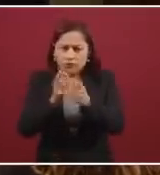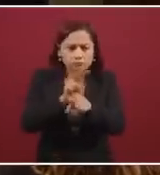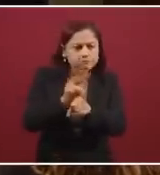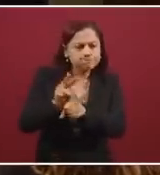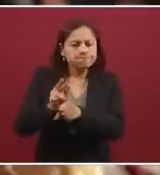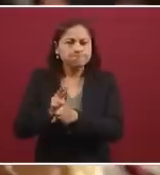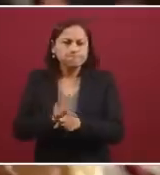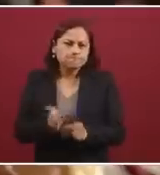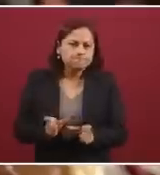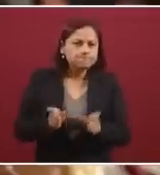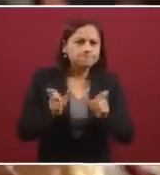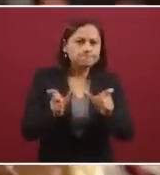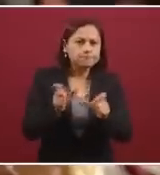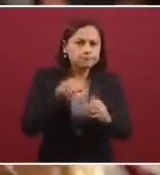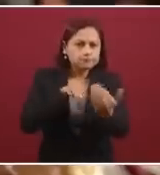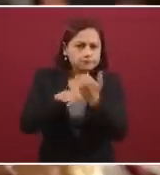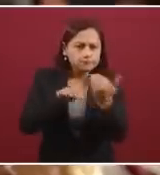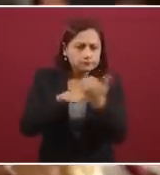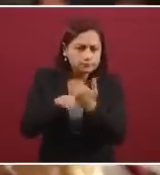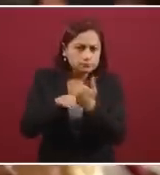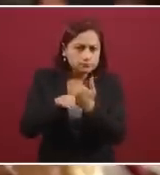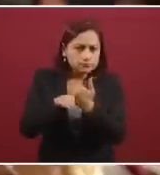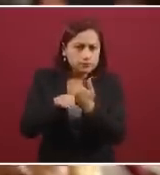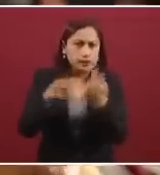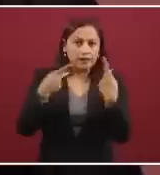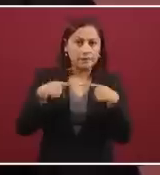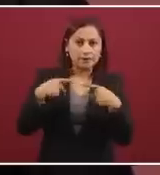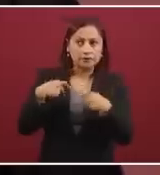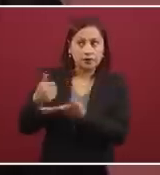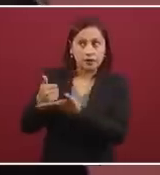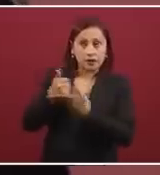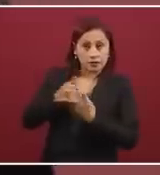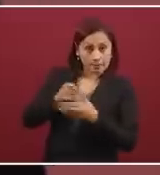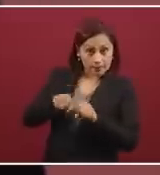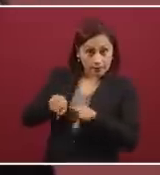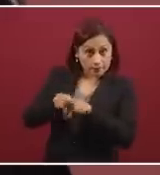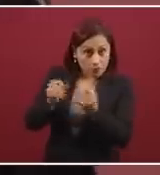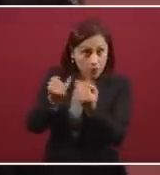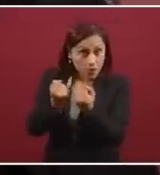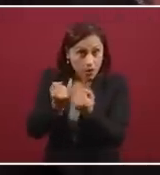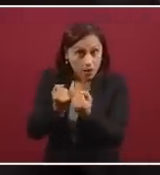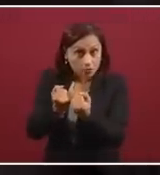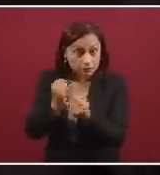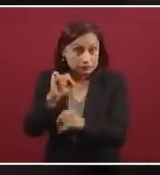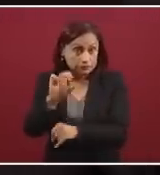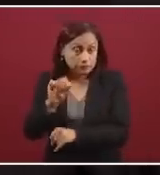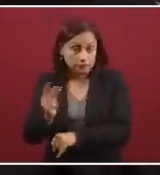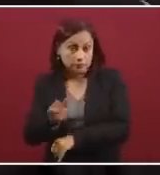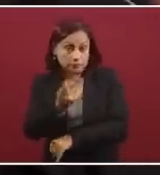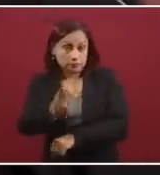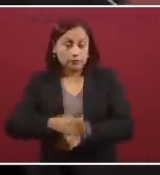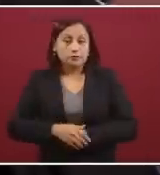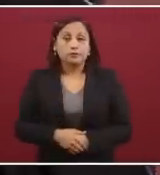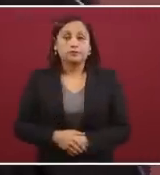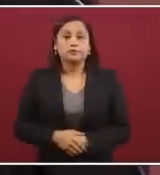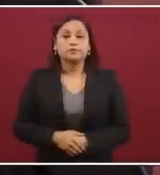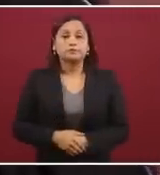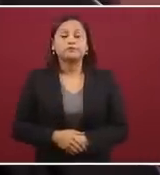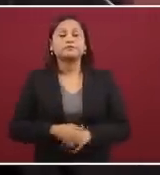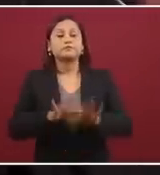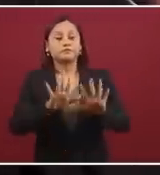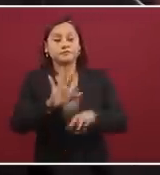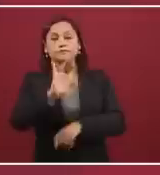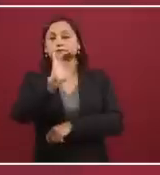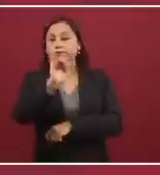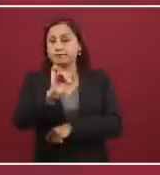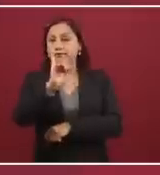con ese apoyo y conoce seguridad esa es la primera pregunta si la policía de caminos la policía